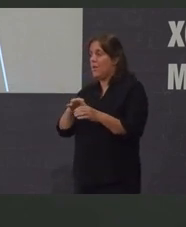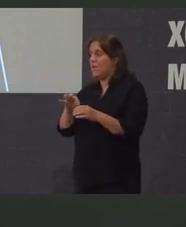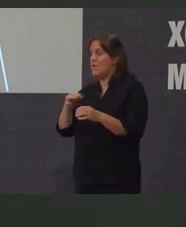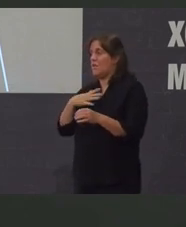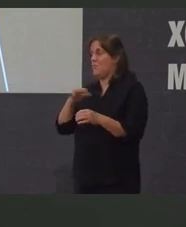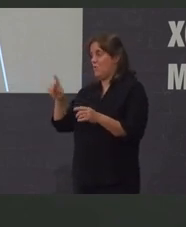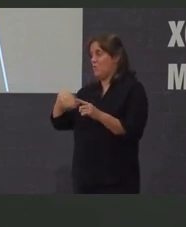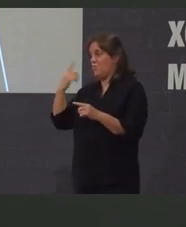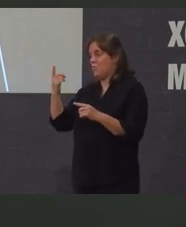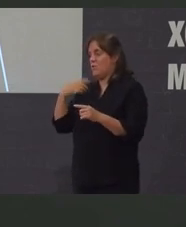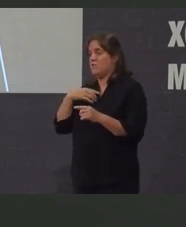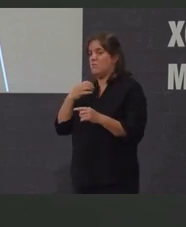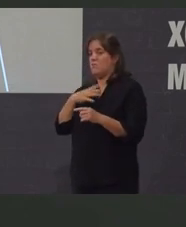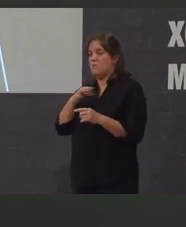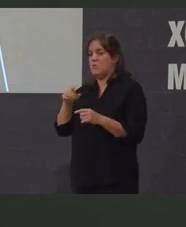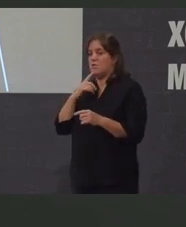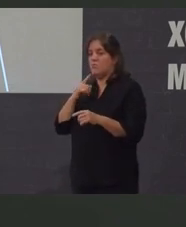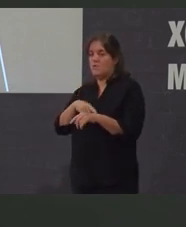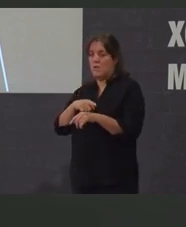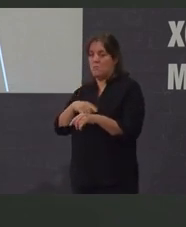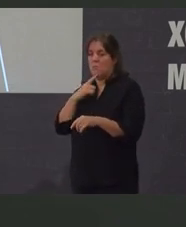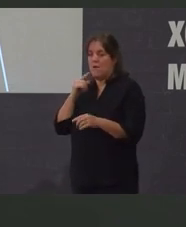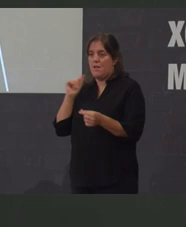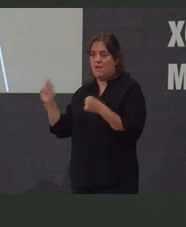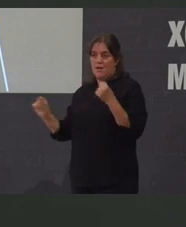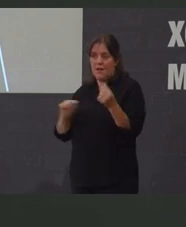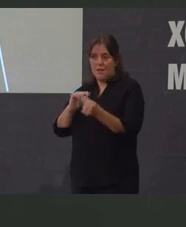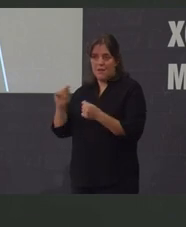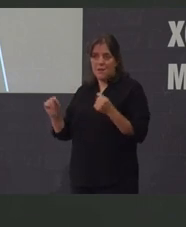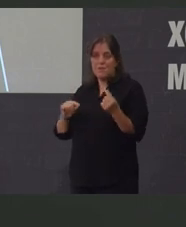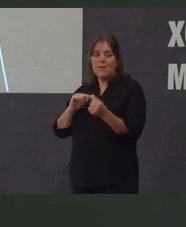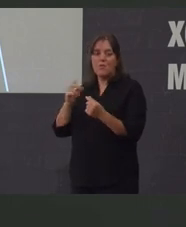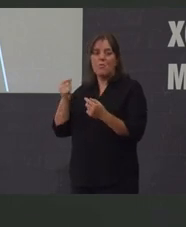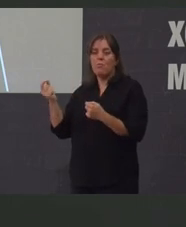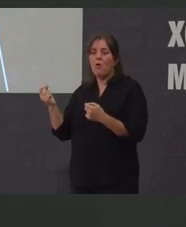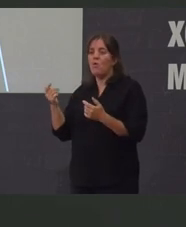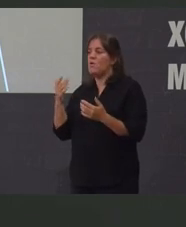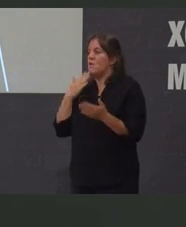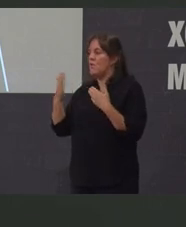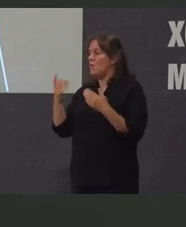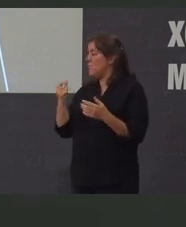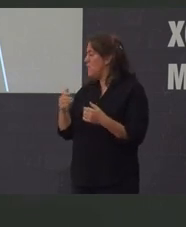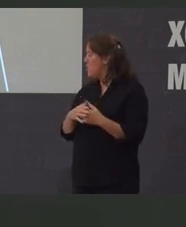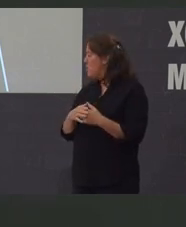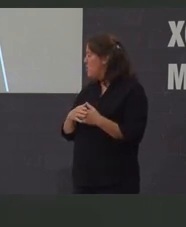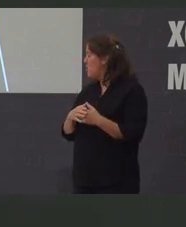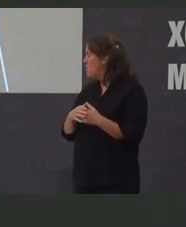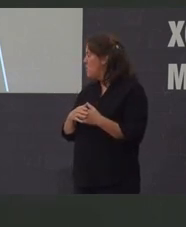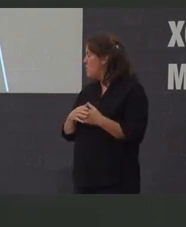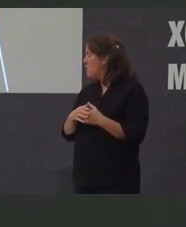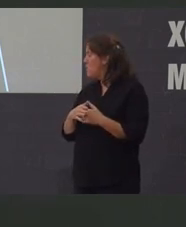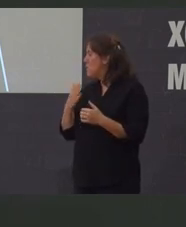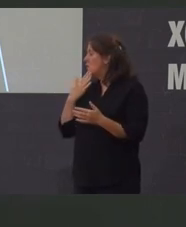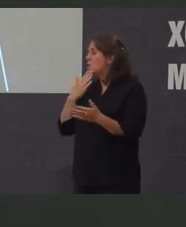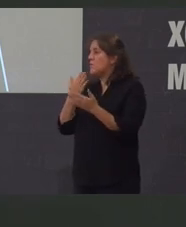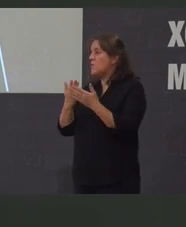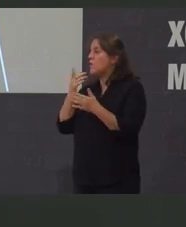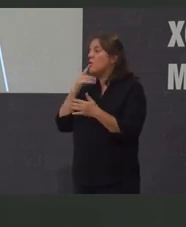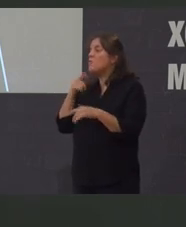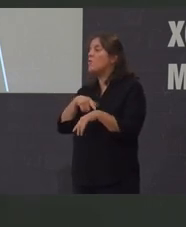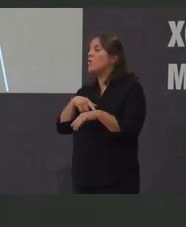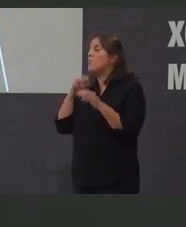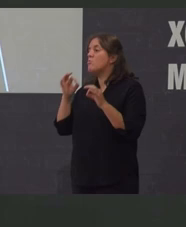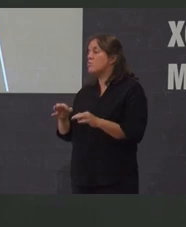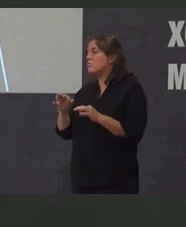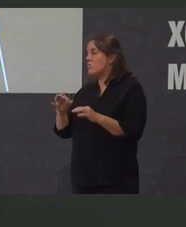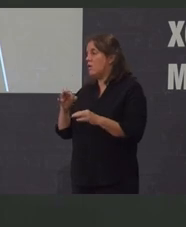que poderemos, teremos oportunidade de confraternizar un pouco e tal, pois, pido que sexan moi impuntuales, que estén de